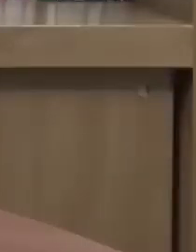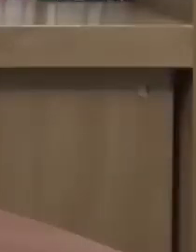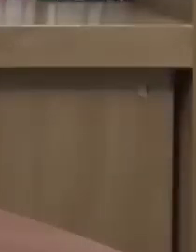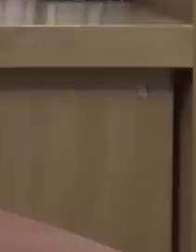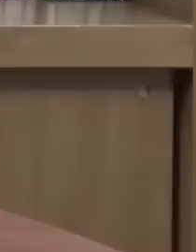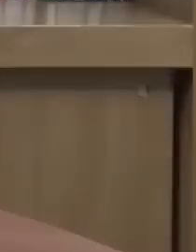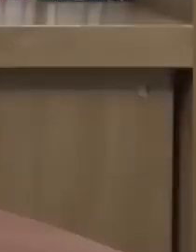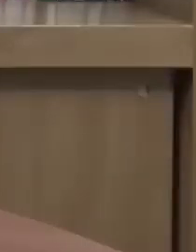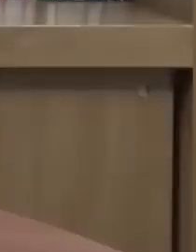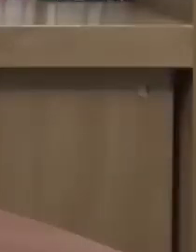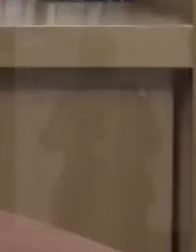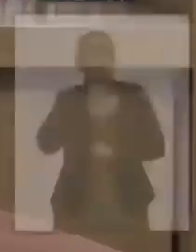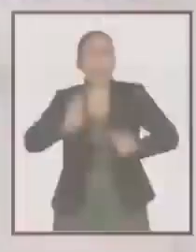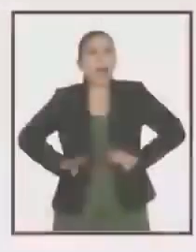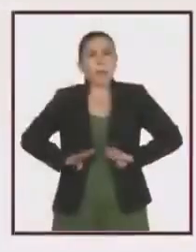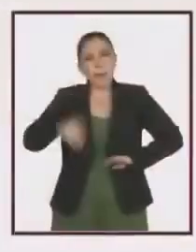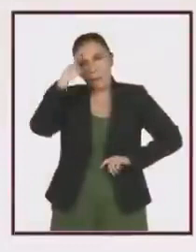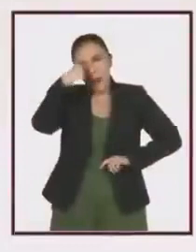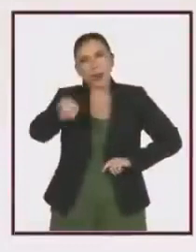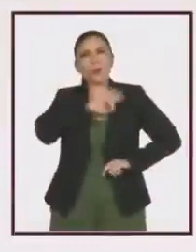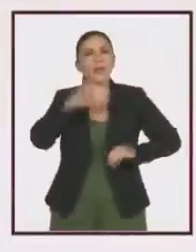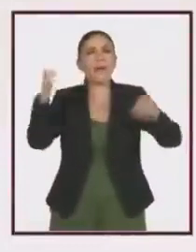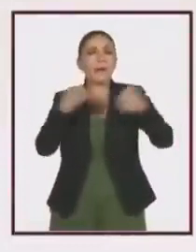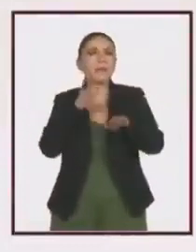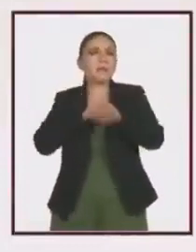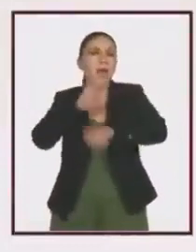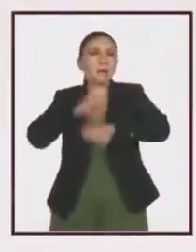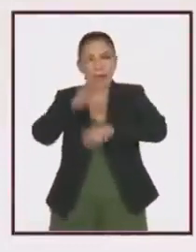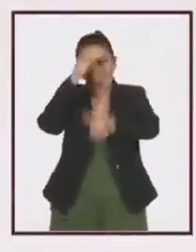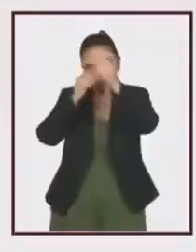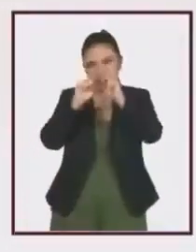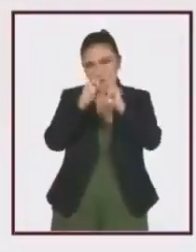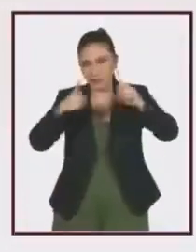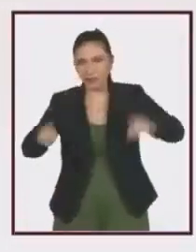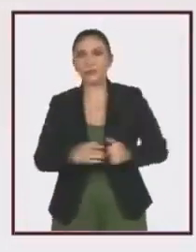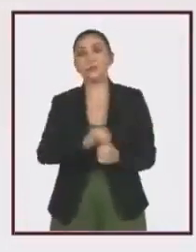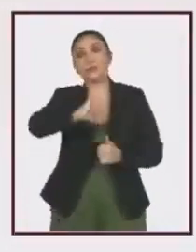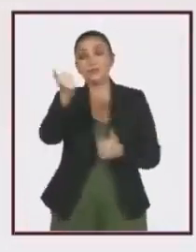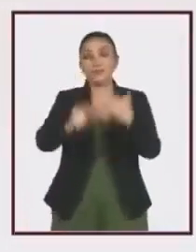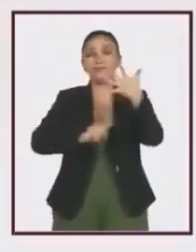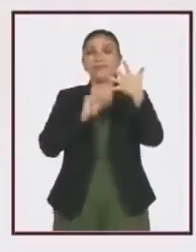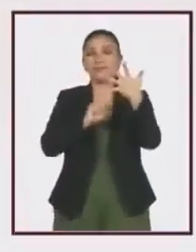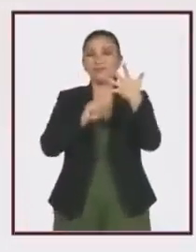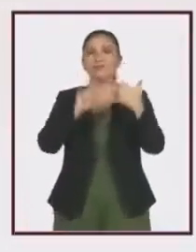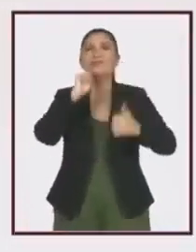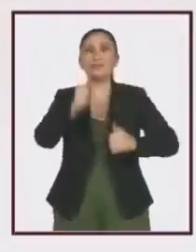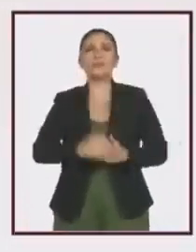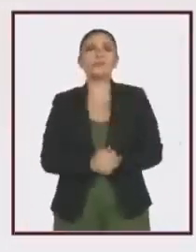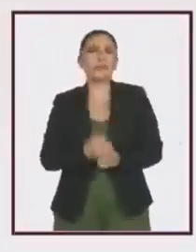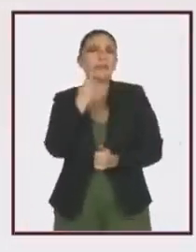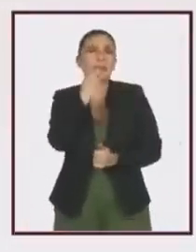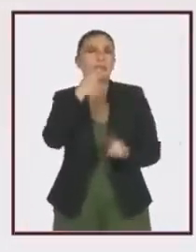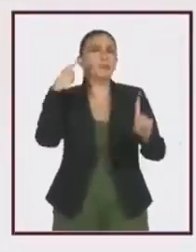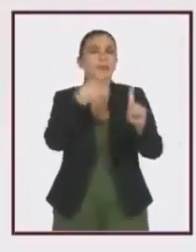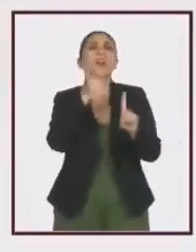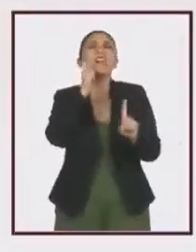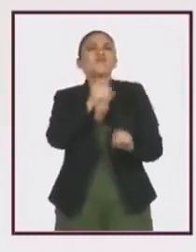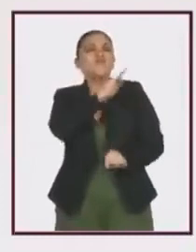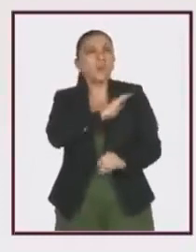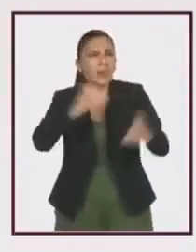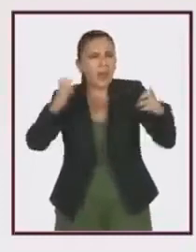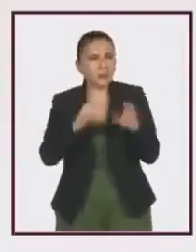El quinto rasgo del perfil tiene que ver con el elemento que posibilita que ellos